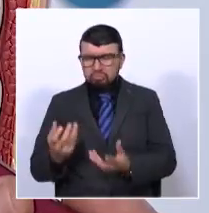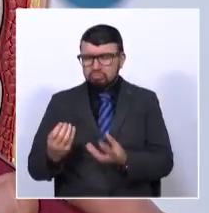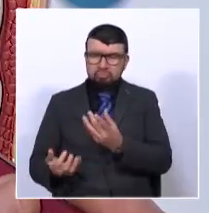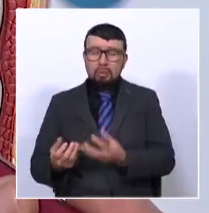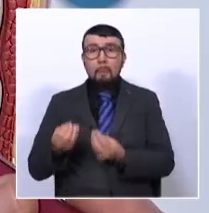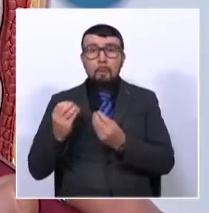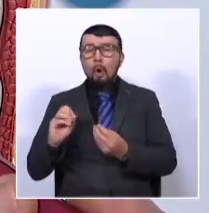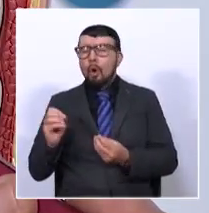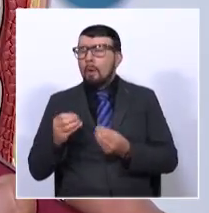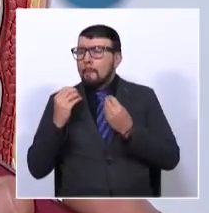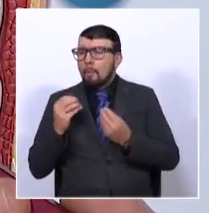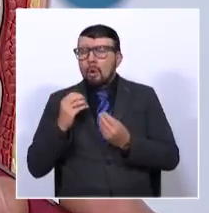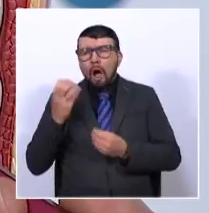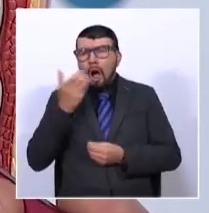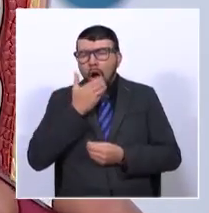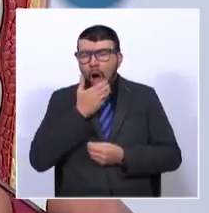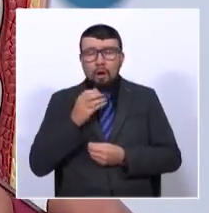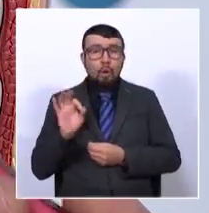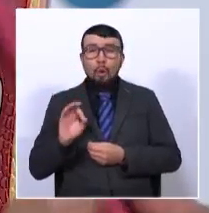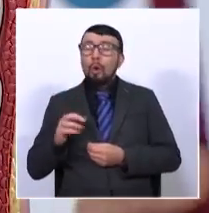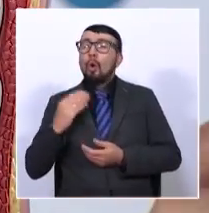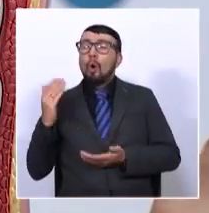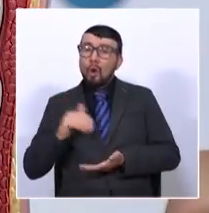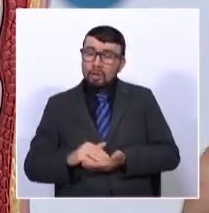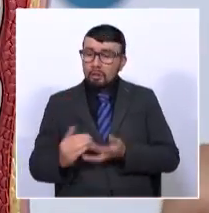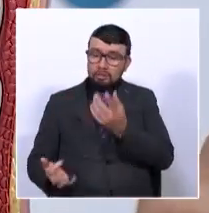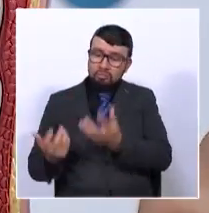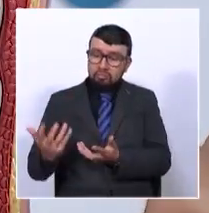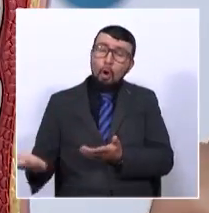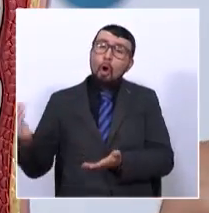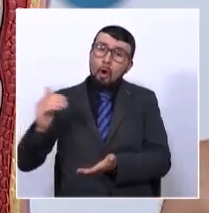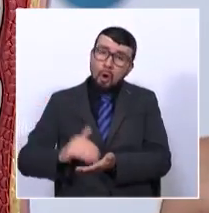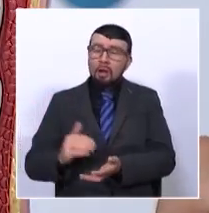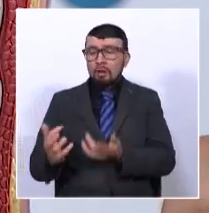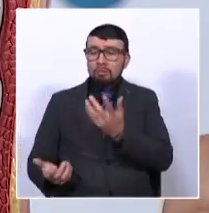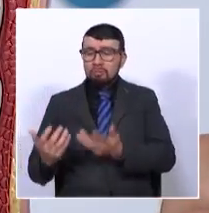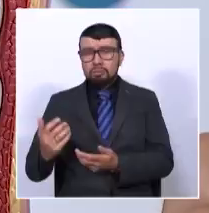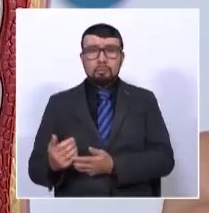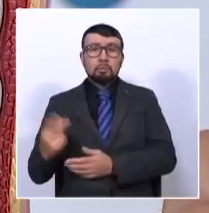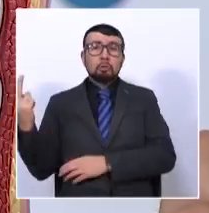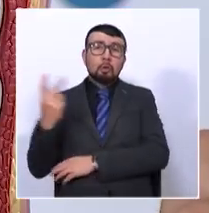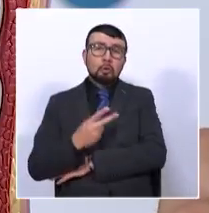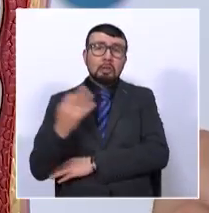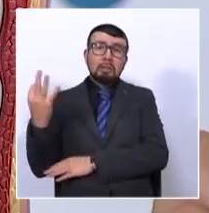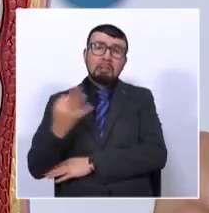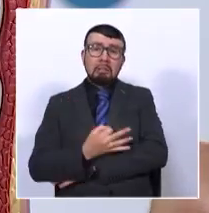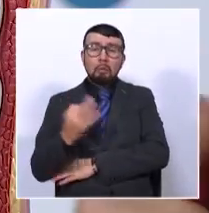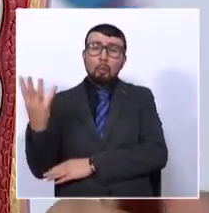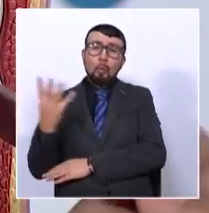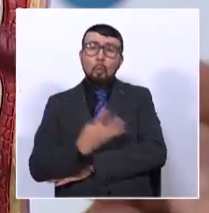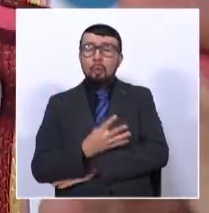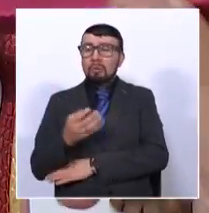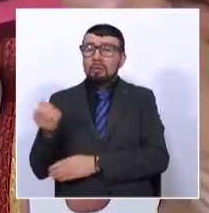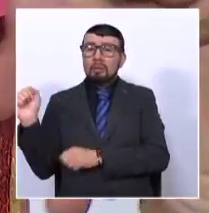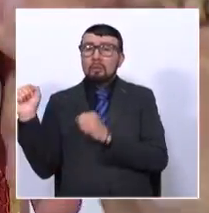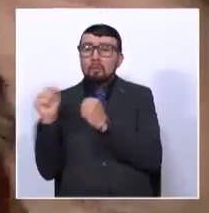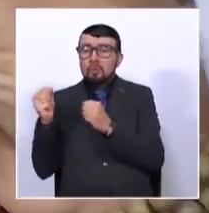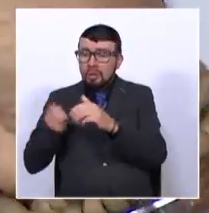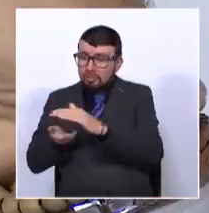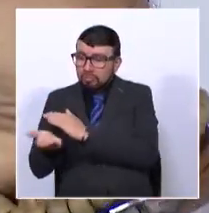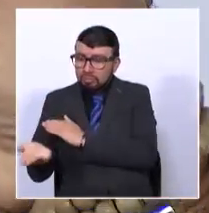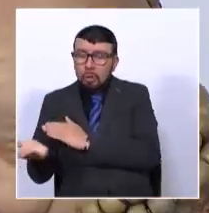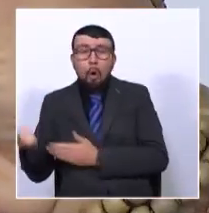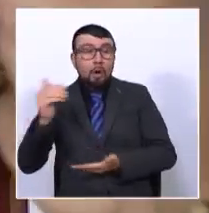muy calientes o alimentos recalentados, o esos alimentos que ustedes guardan en la nevera 2, 3, 4 días y después los vuelven a calentar. No los toleras